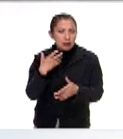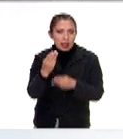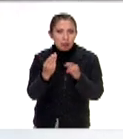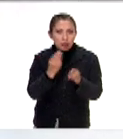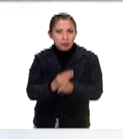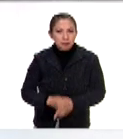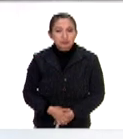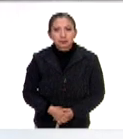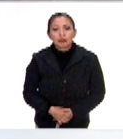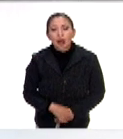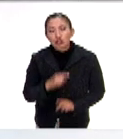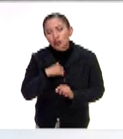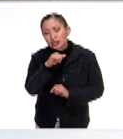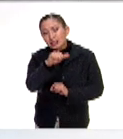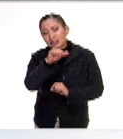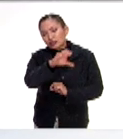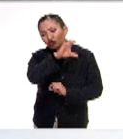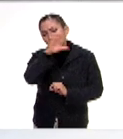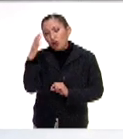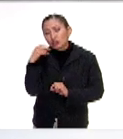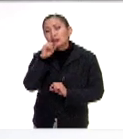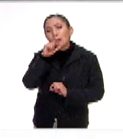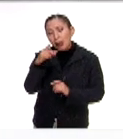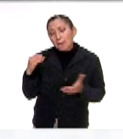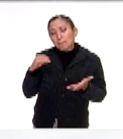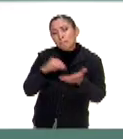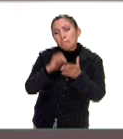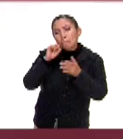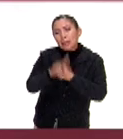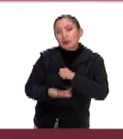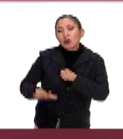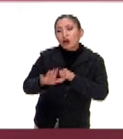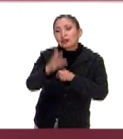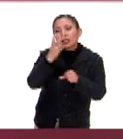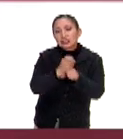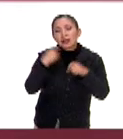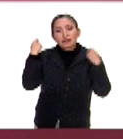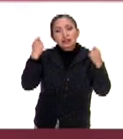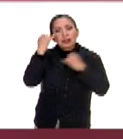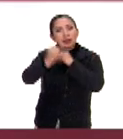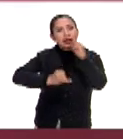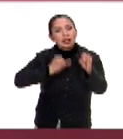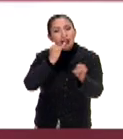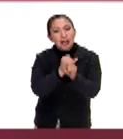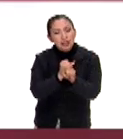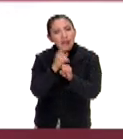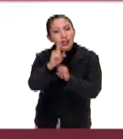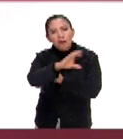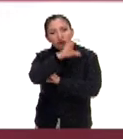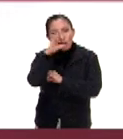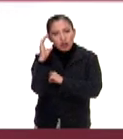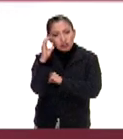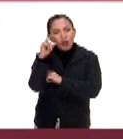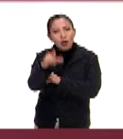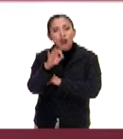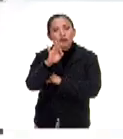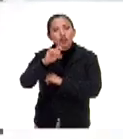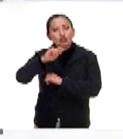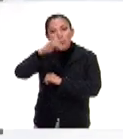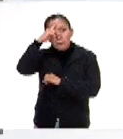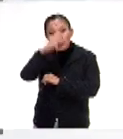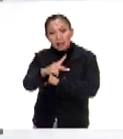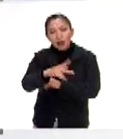mundo. Son 16 fotografías que además forman parte del tercer Festival Internacional de Fotografía